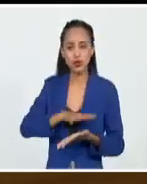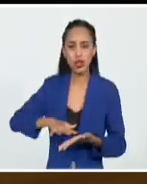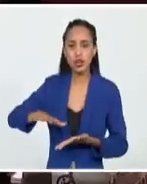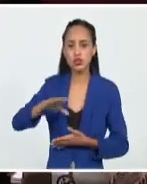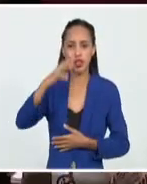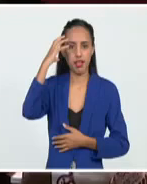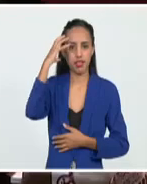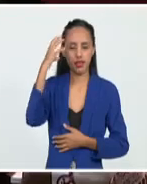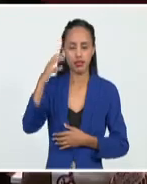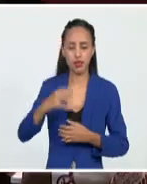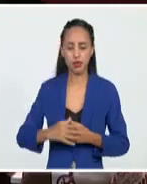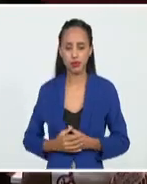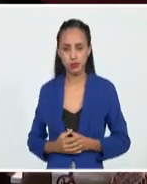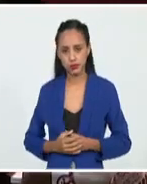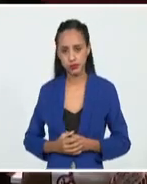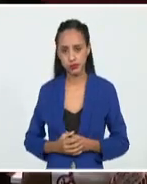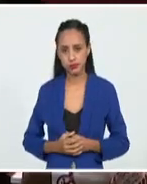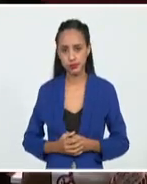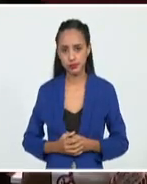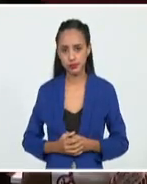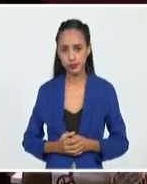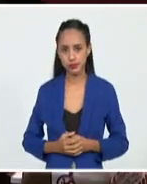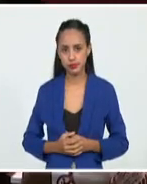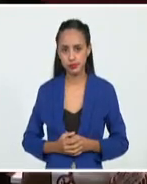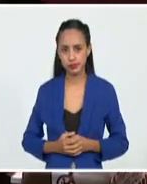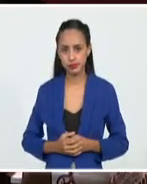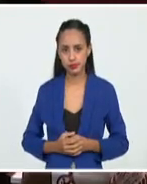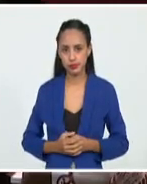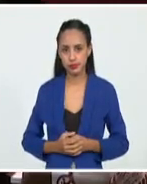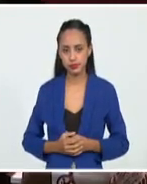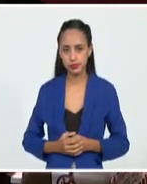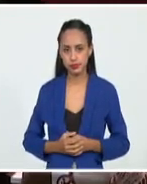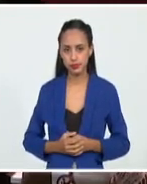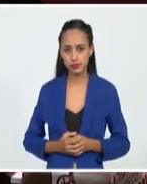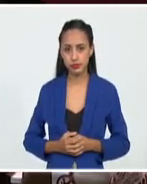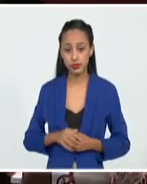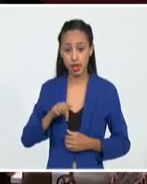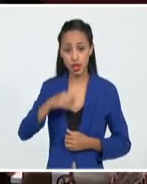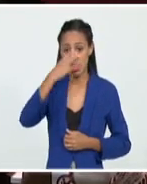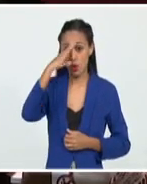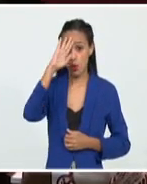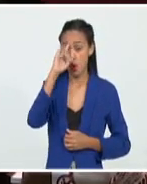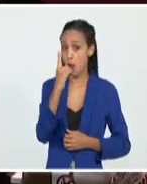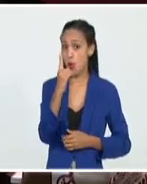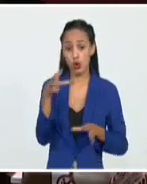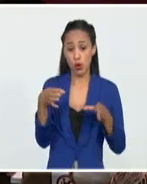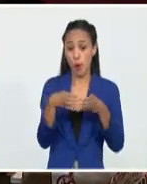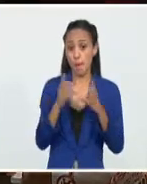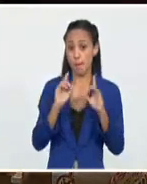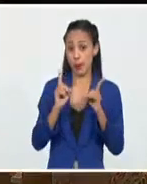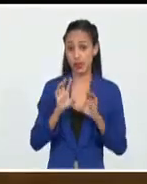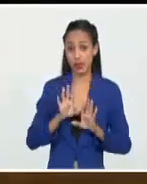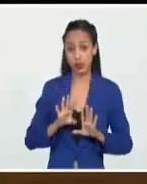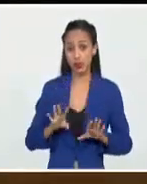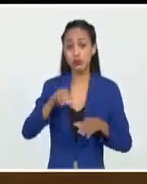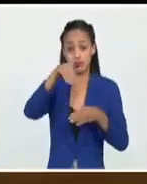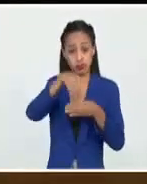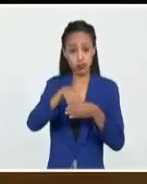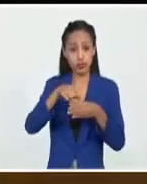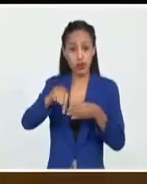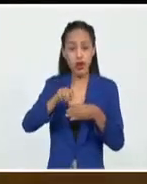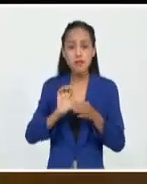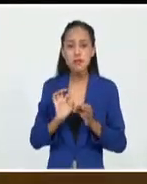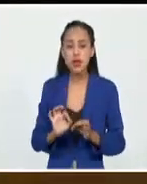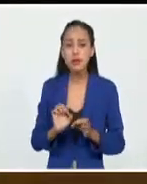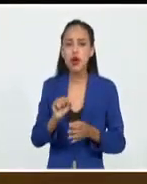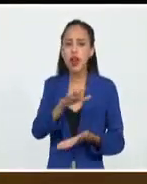Estado. La existencia de un único partido nos compulsa a promover en su seno y en la sociedad